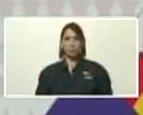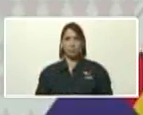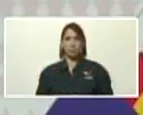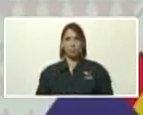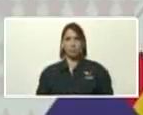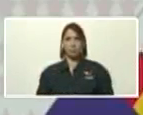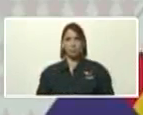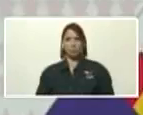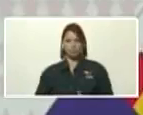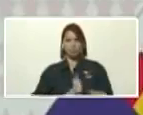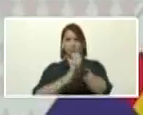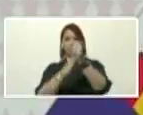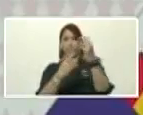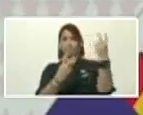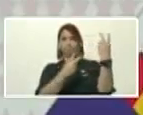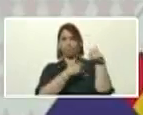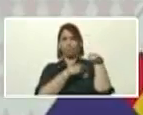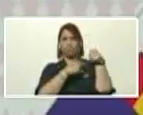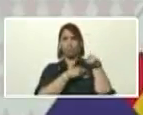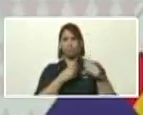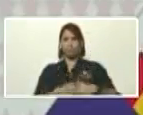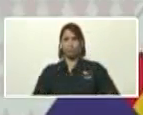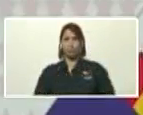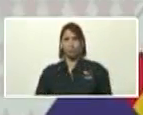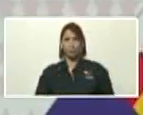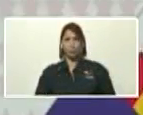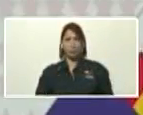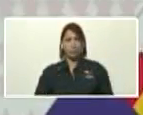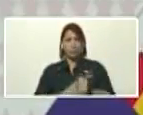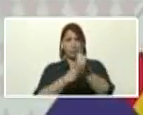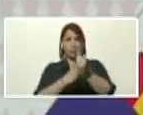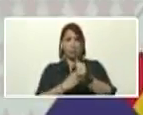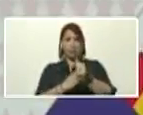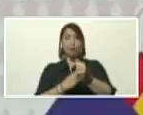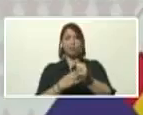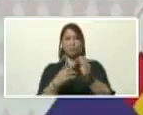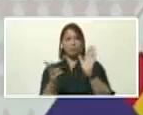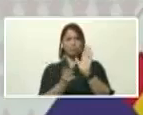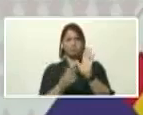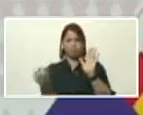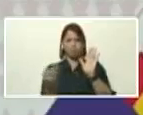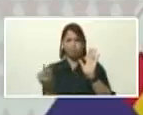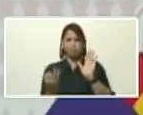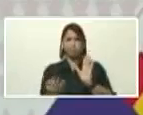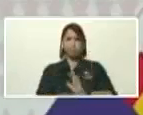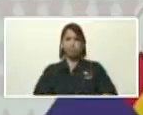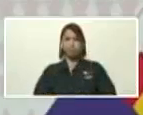con líderes y lideresas de base, de verdad, verdadita.